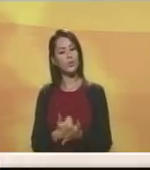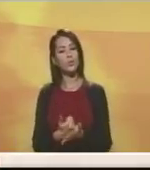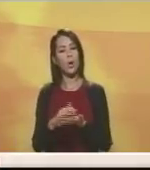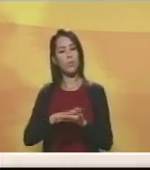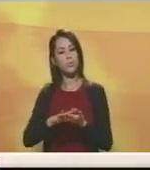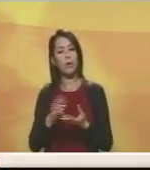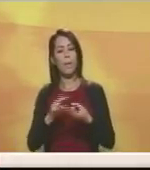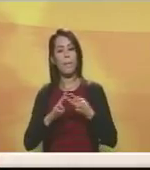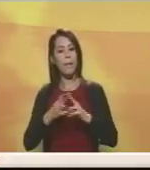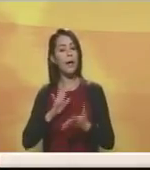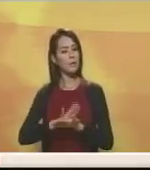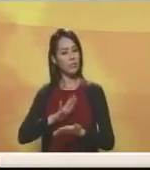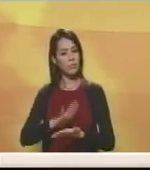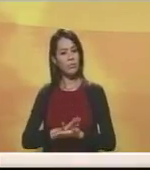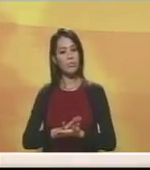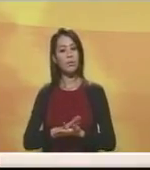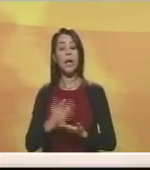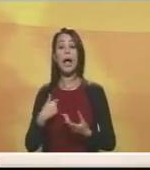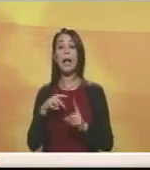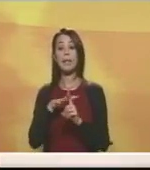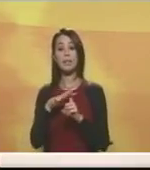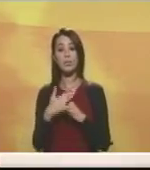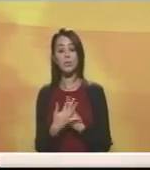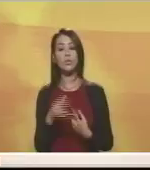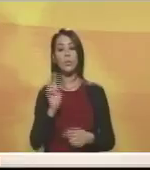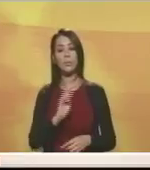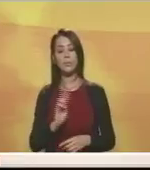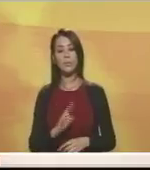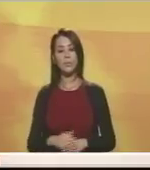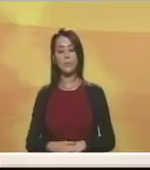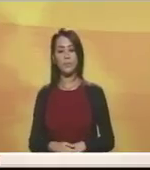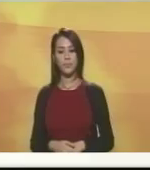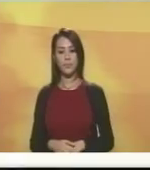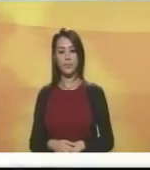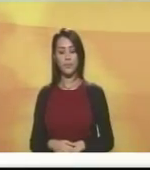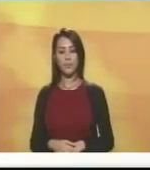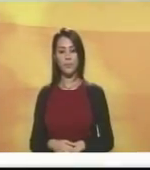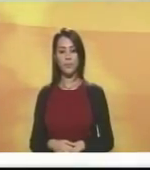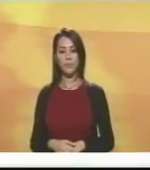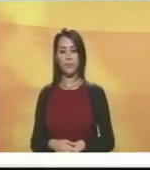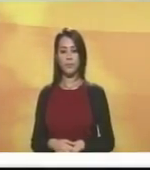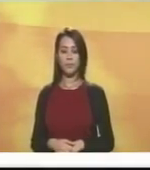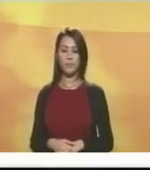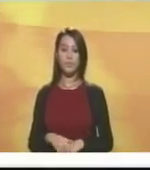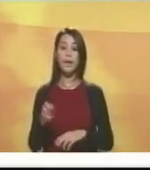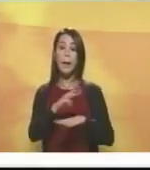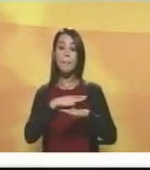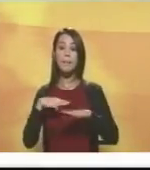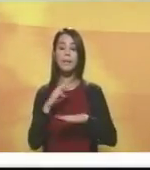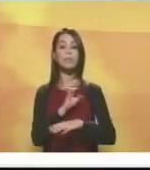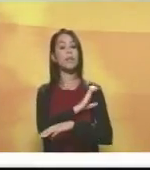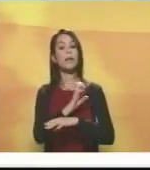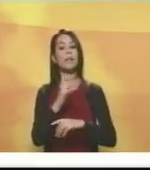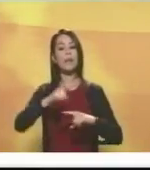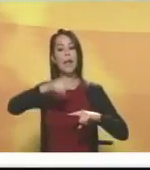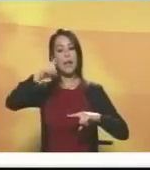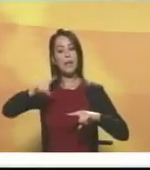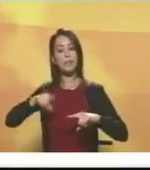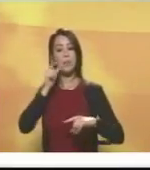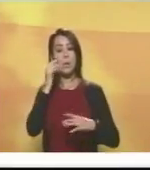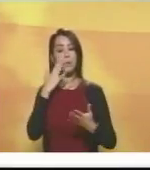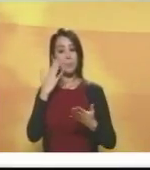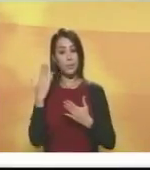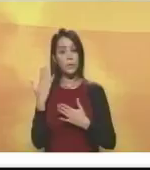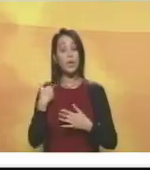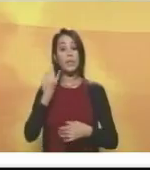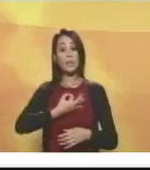pacíficas y concertadas a la crisis por la que atraviesa Venezuela. El ministro de Energía Eléctrica, Luis Mota